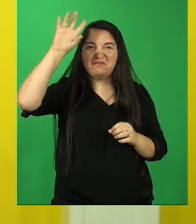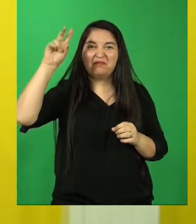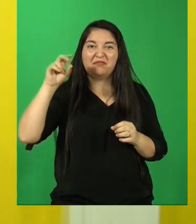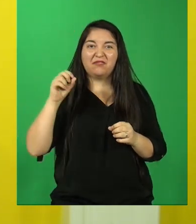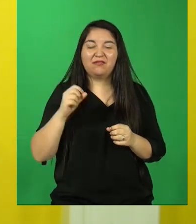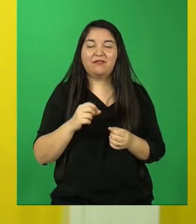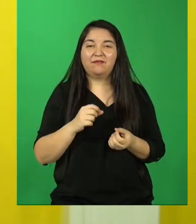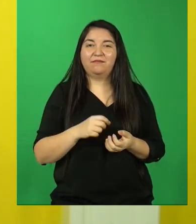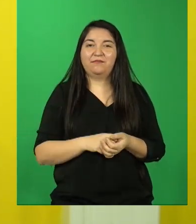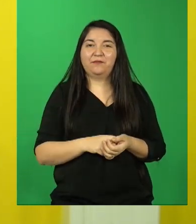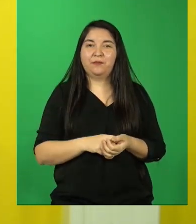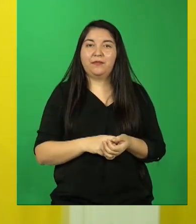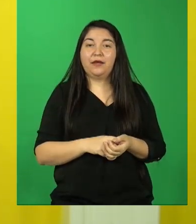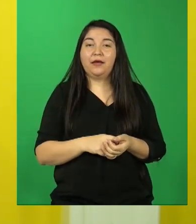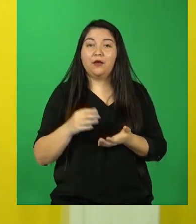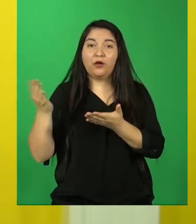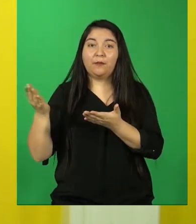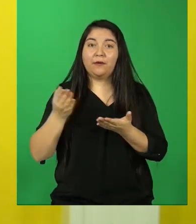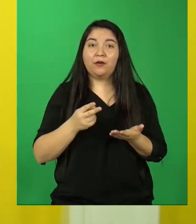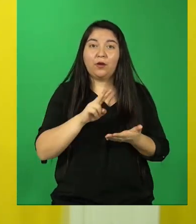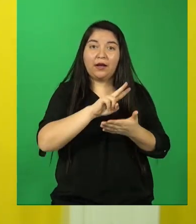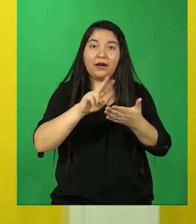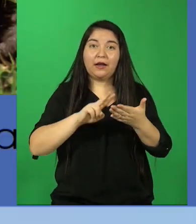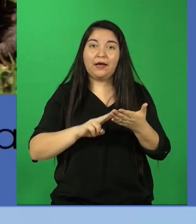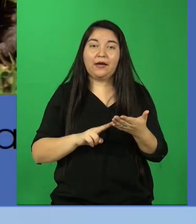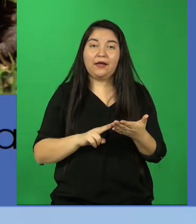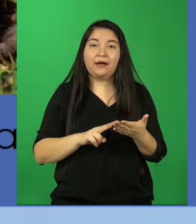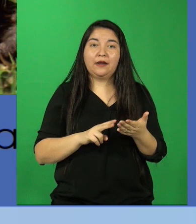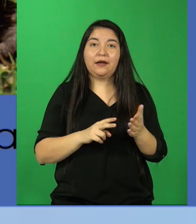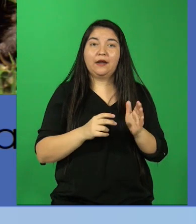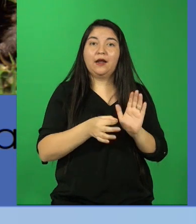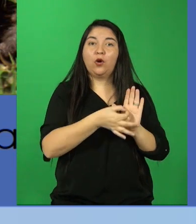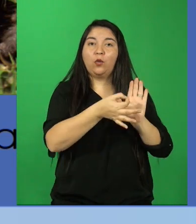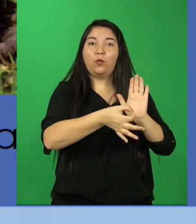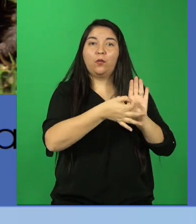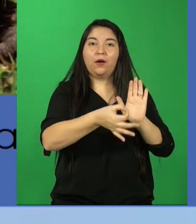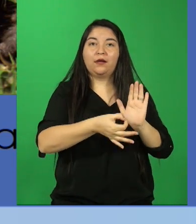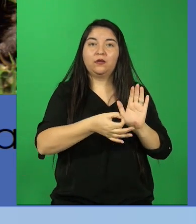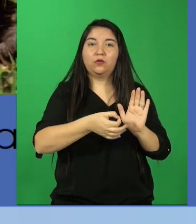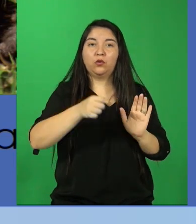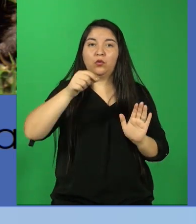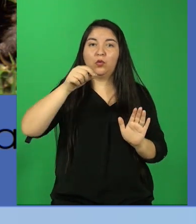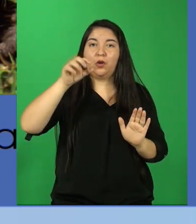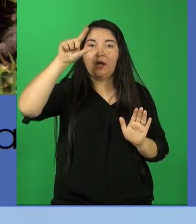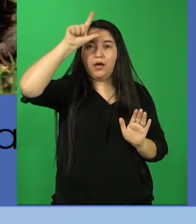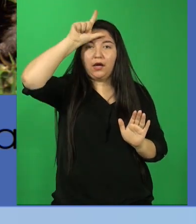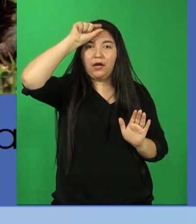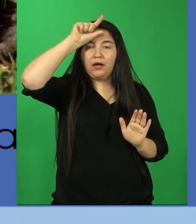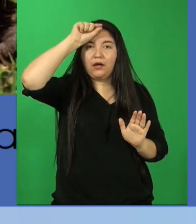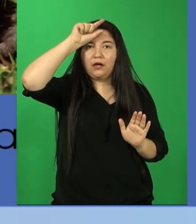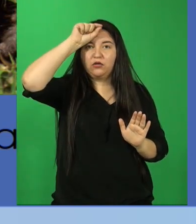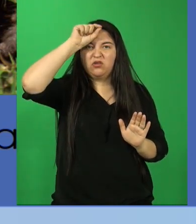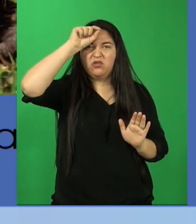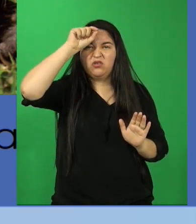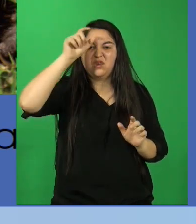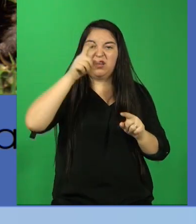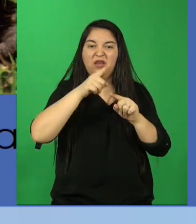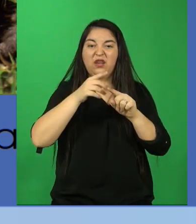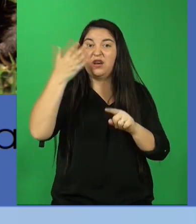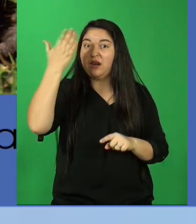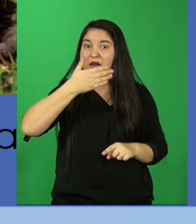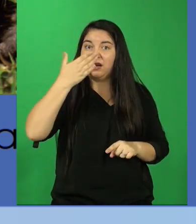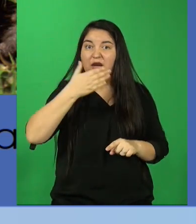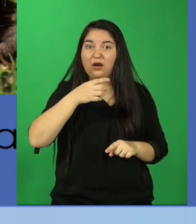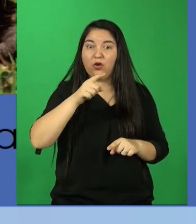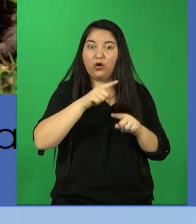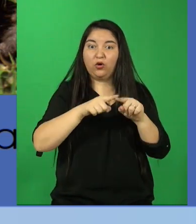los invito a leer el cuento El cururo incomprendido. En ese cuento, que ya les